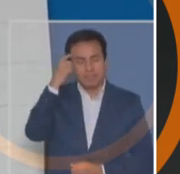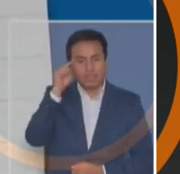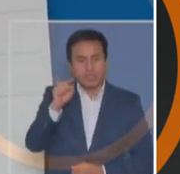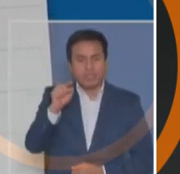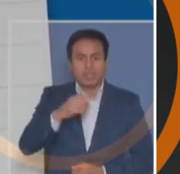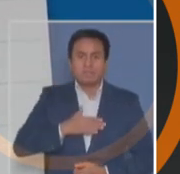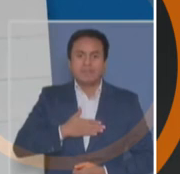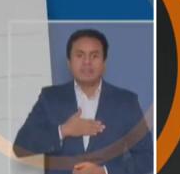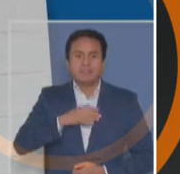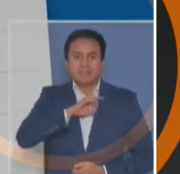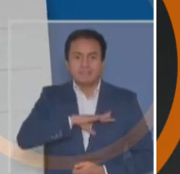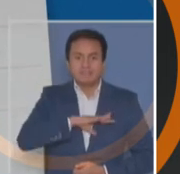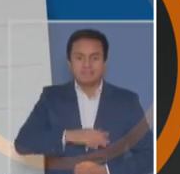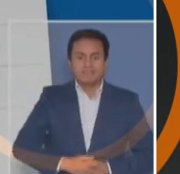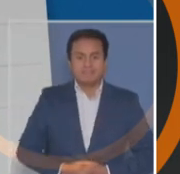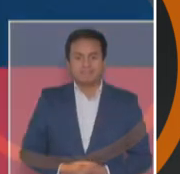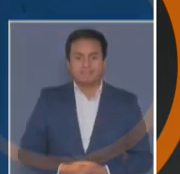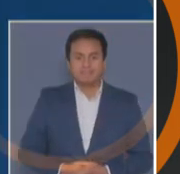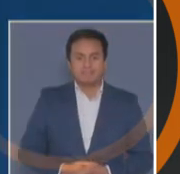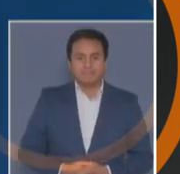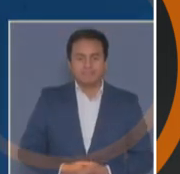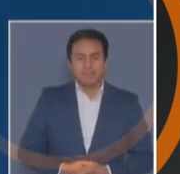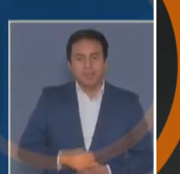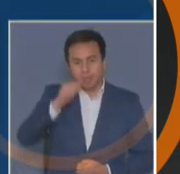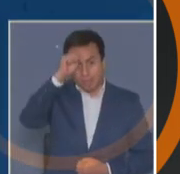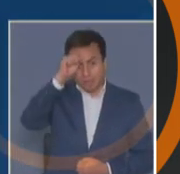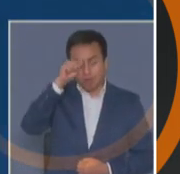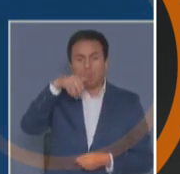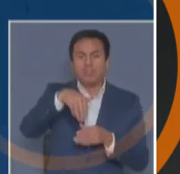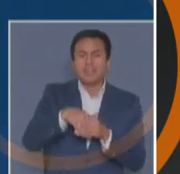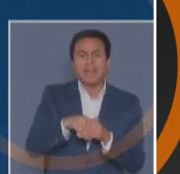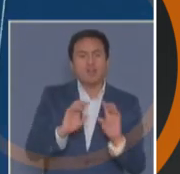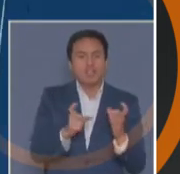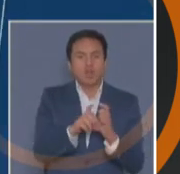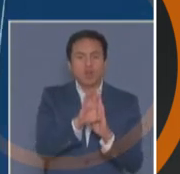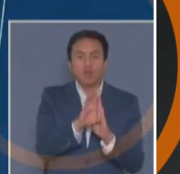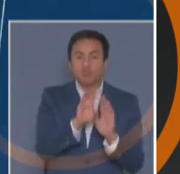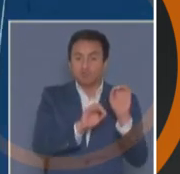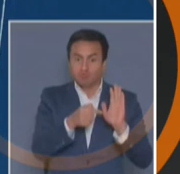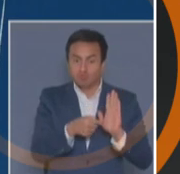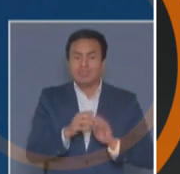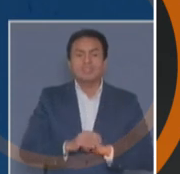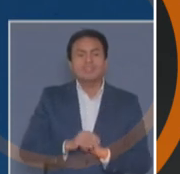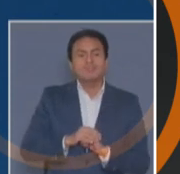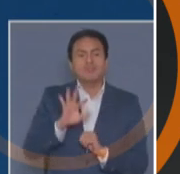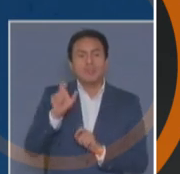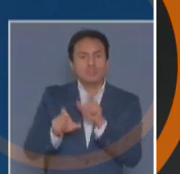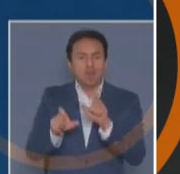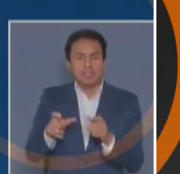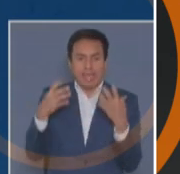cincuenta nada más cómo cómo se eligen los senadores eso es lo que va a pasar el próximo domingo se presentan cinco listas